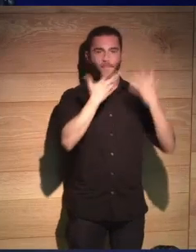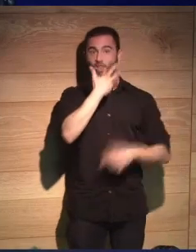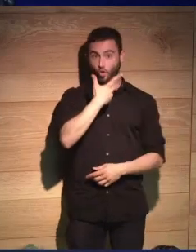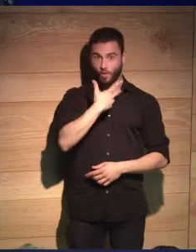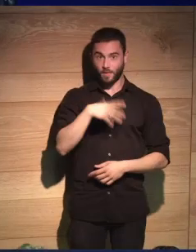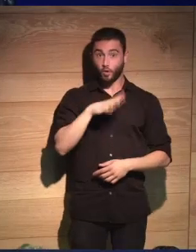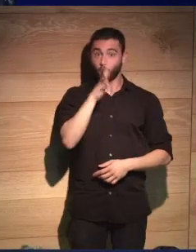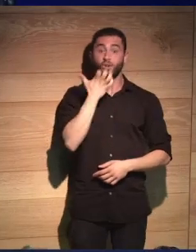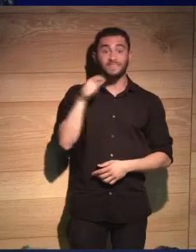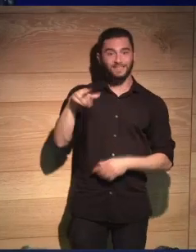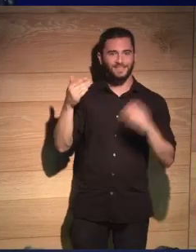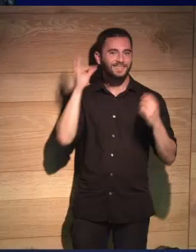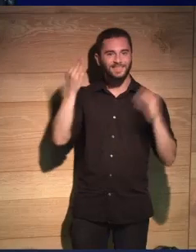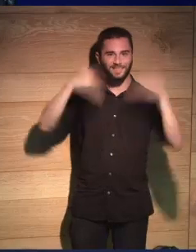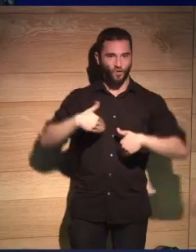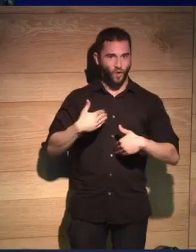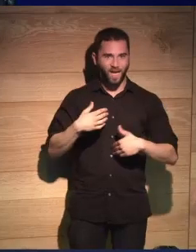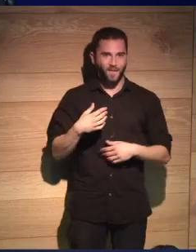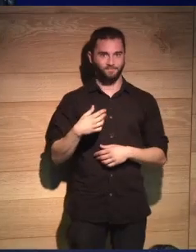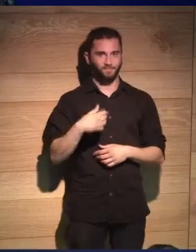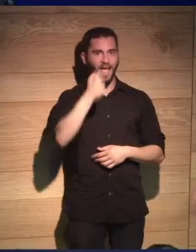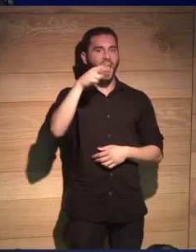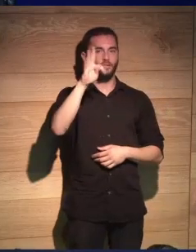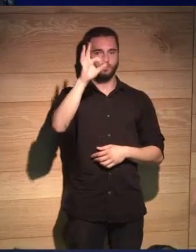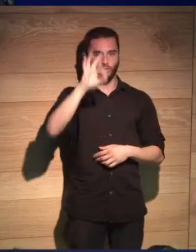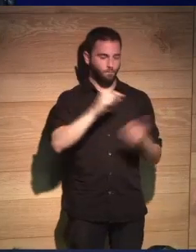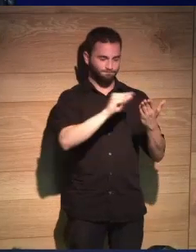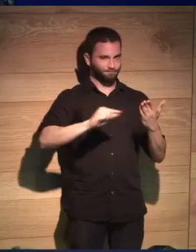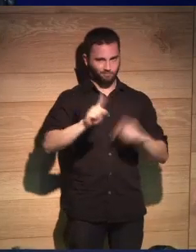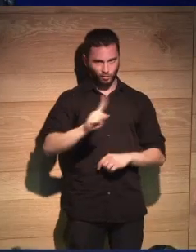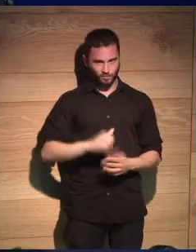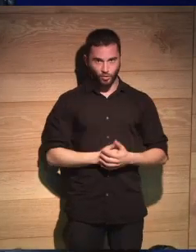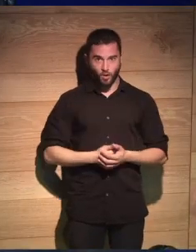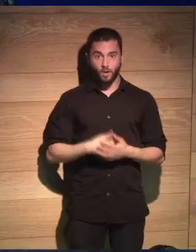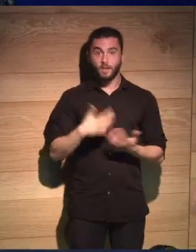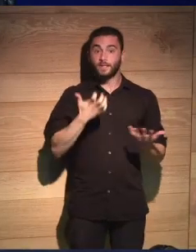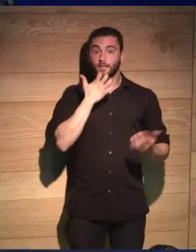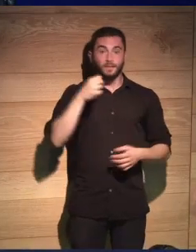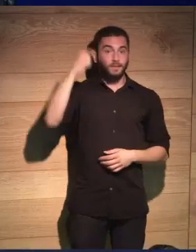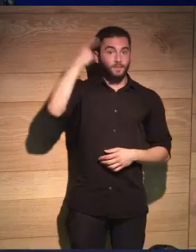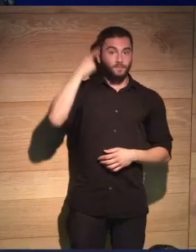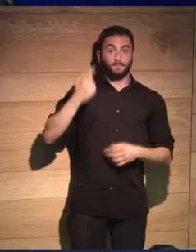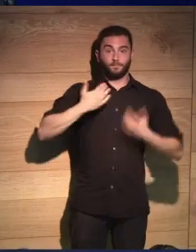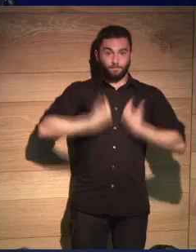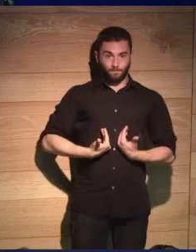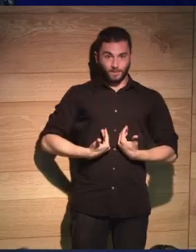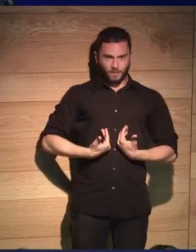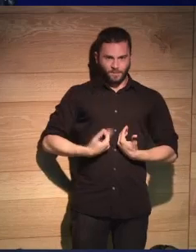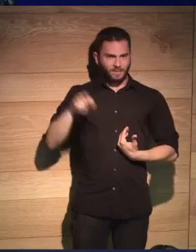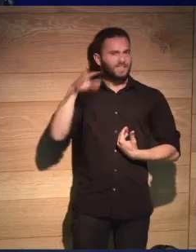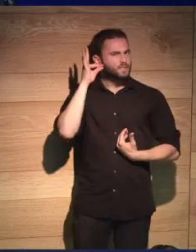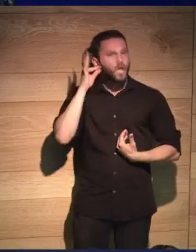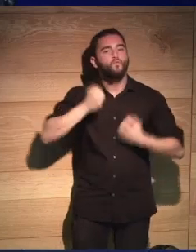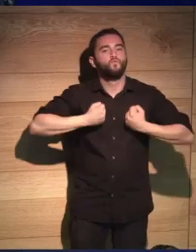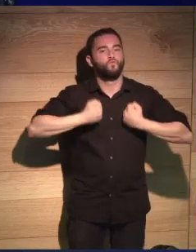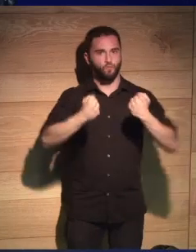no lo hubiera escrito si no hubiera sido por ella, porque anímicamente, digamos, y físicamente ella tenía la fuerza, a pesar